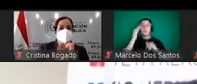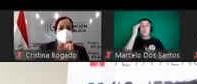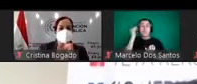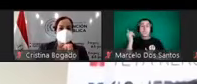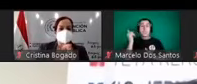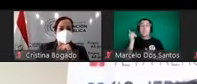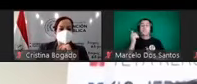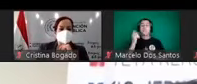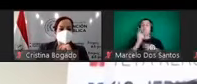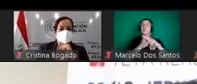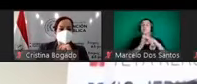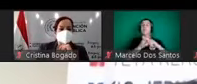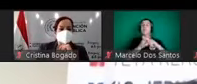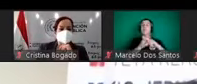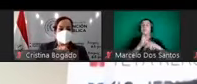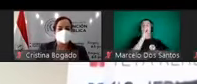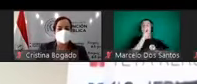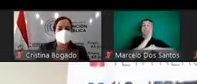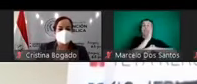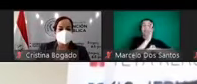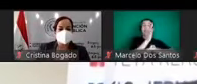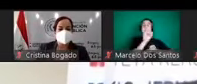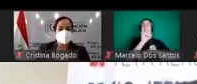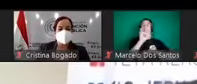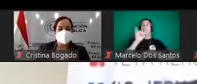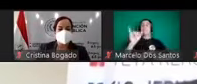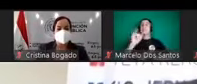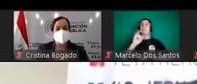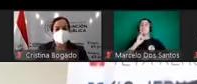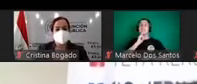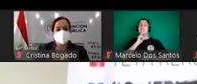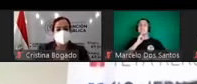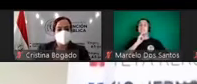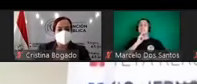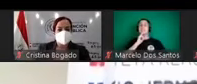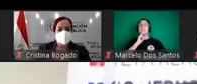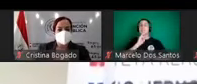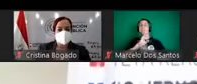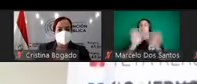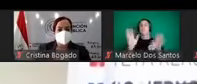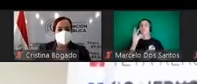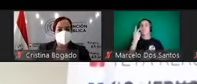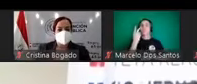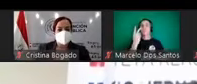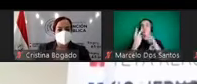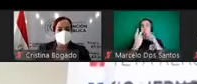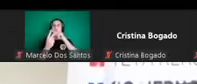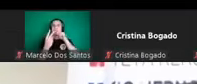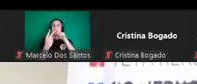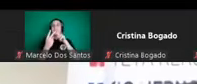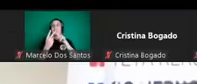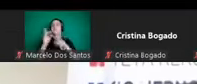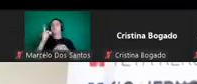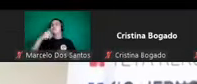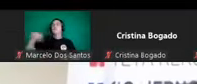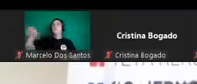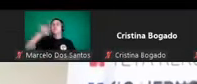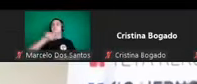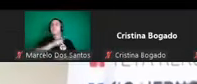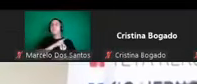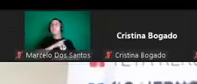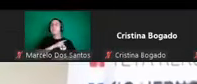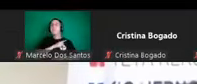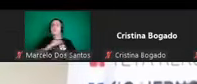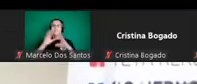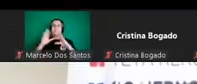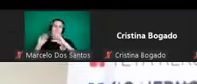están teniendo dificultades para localizar al intérprete. Es nada más por eso, ruego por favor que las personas que